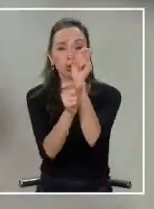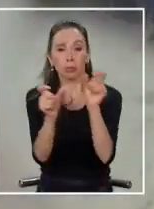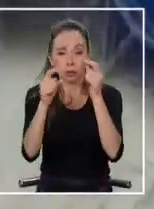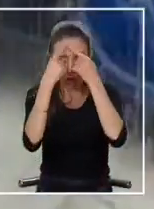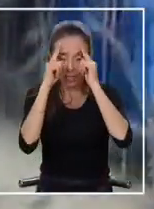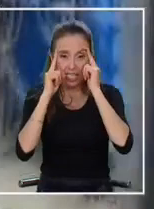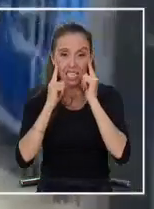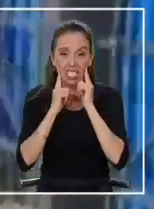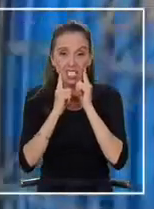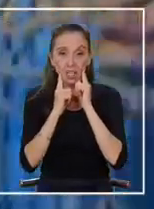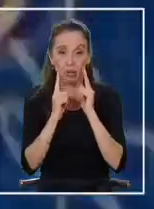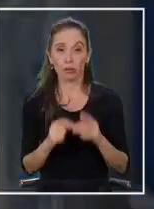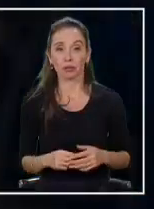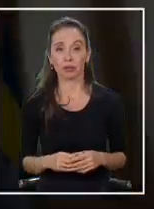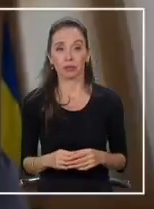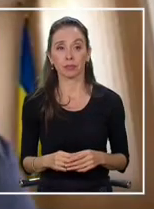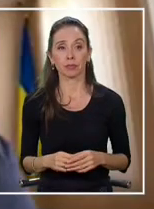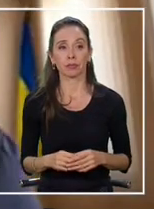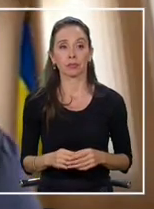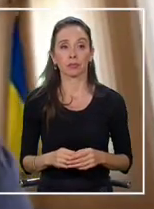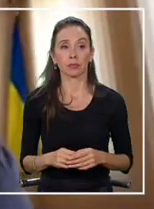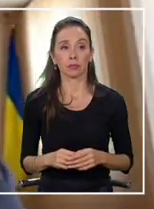heridas.